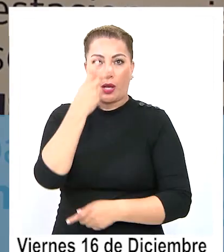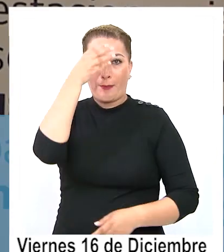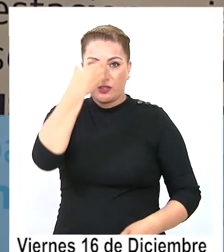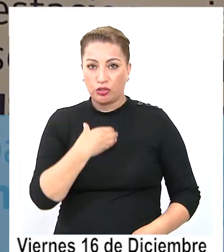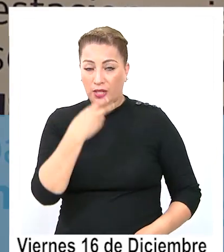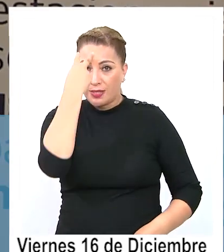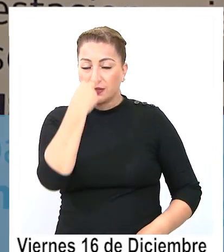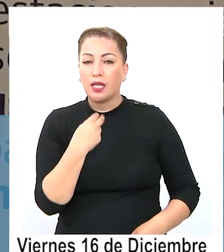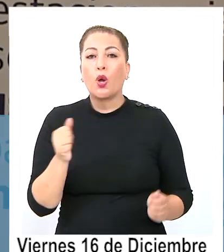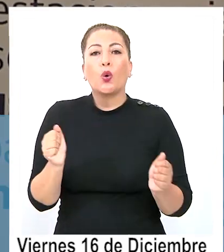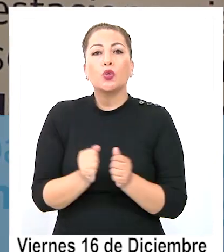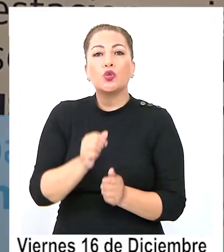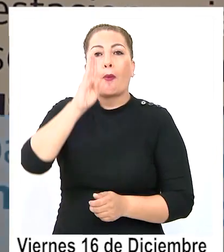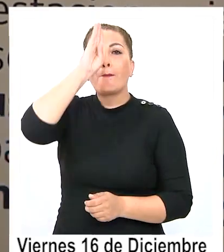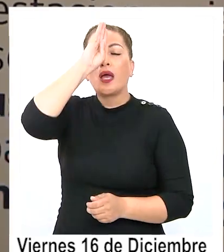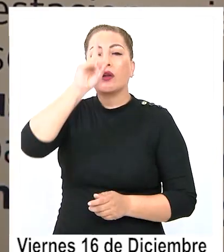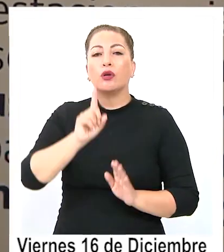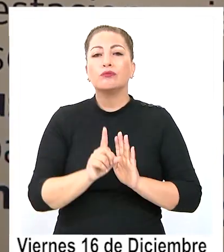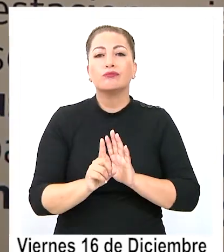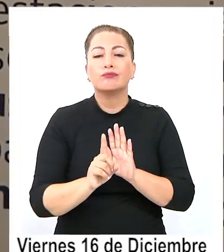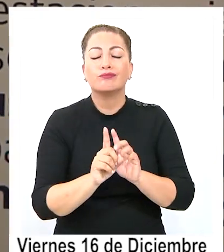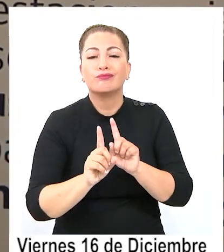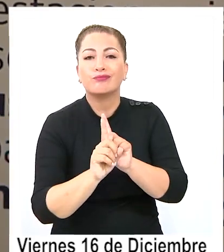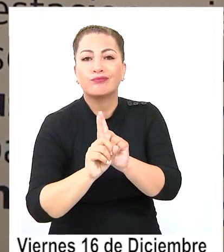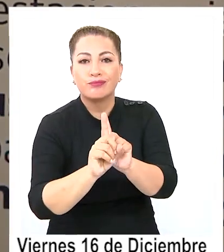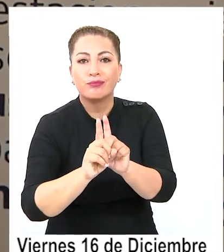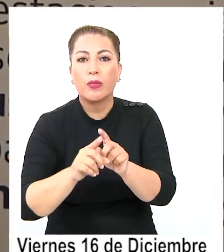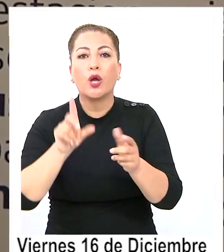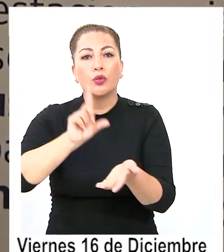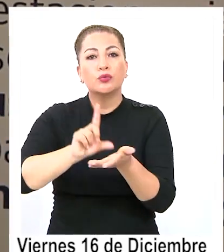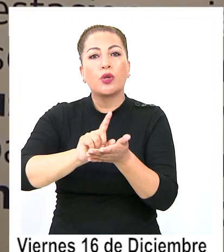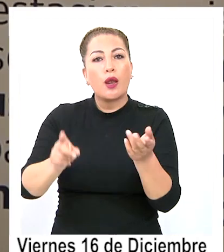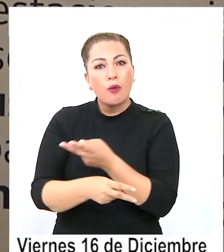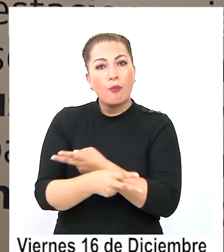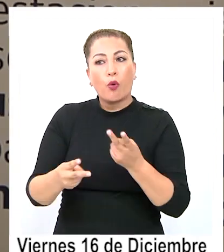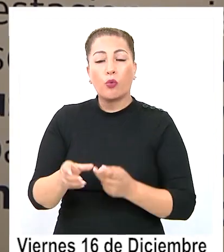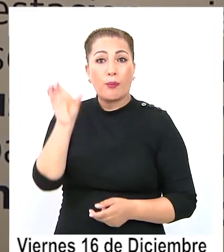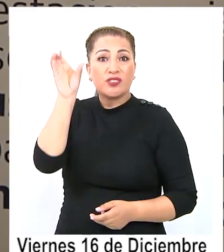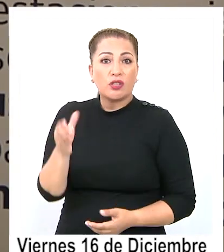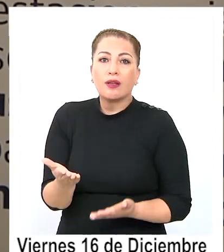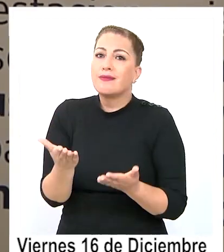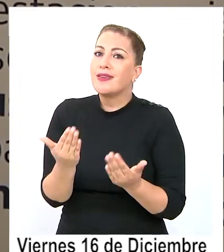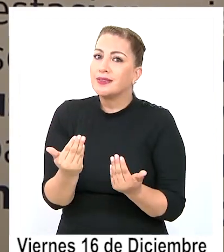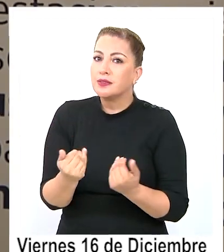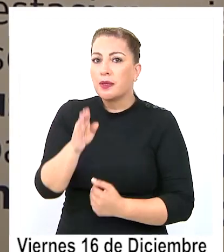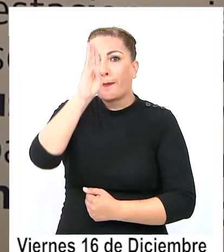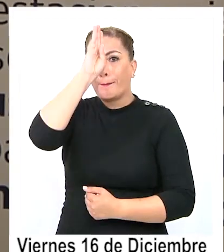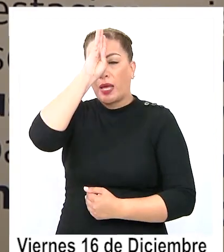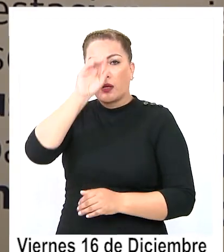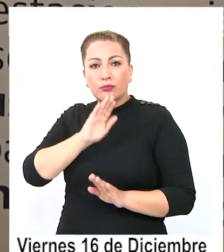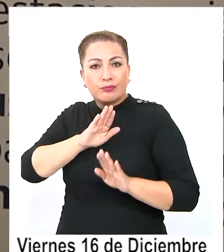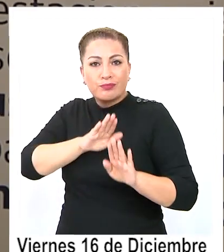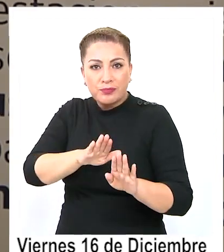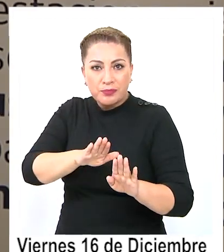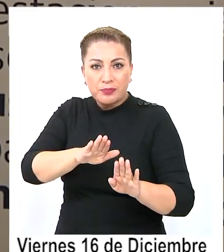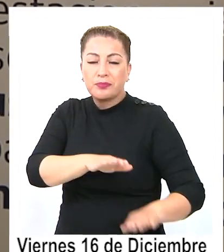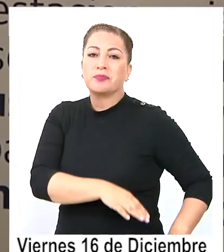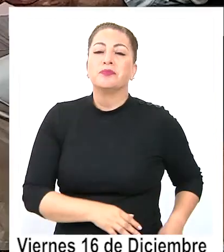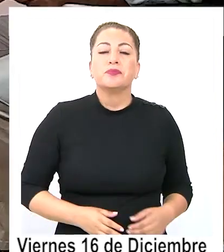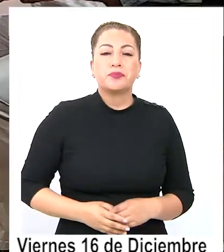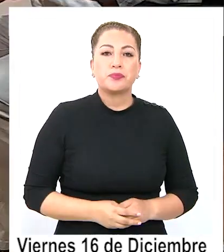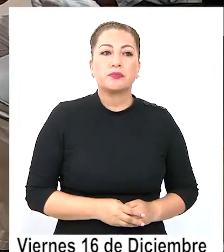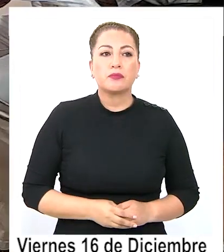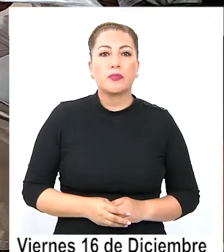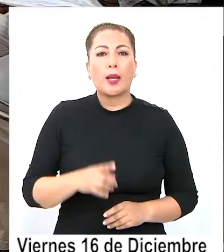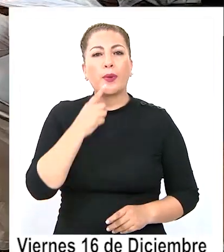ciega a estar con su perro guía en los lugares públicos donde ella necesita esta guía y esta asistencia de este perro. ¿Y ahí hay